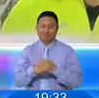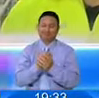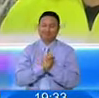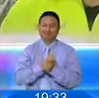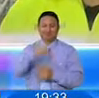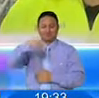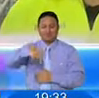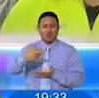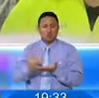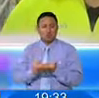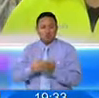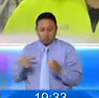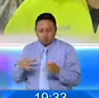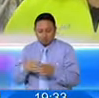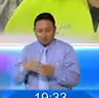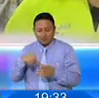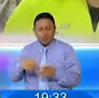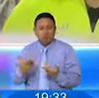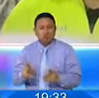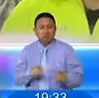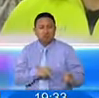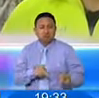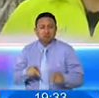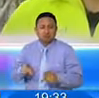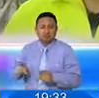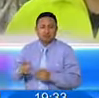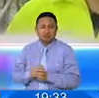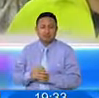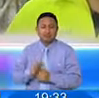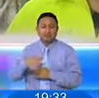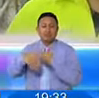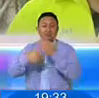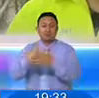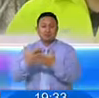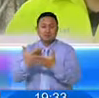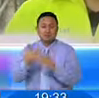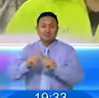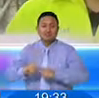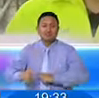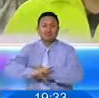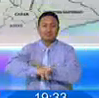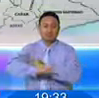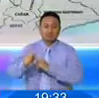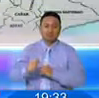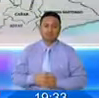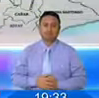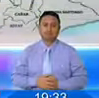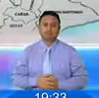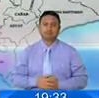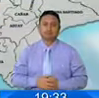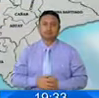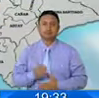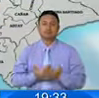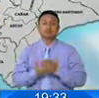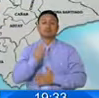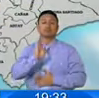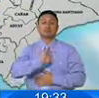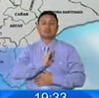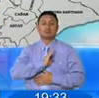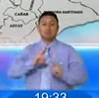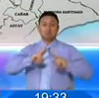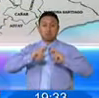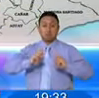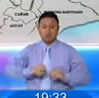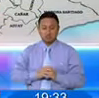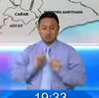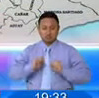de operación y en este lugar poder realizar las planificaciones y posterior ejecutar los diferentes delitos. Técnicas especializadas en investigación